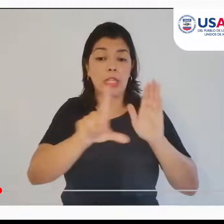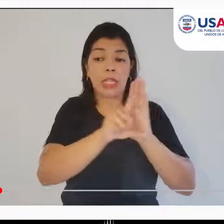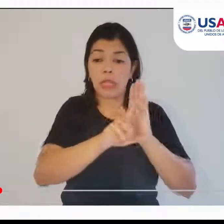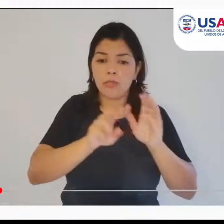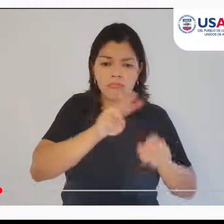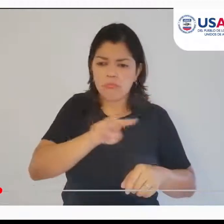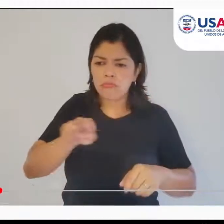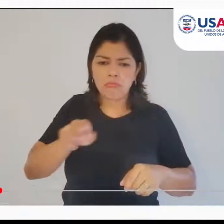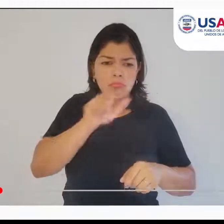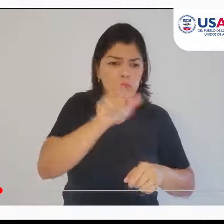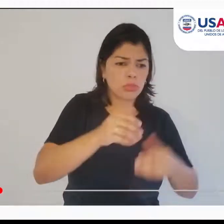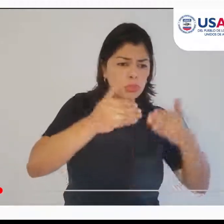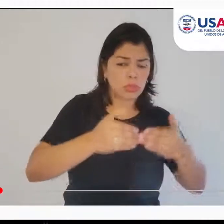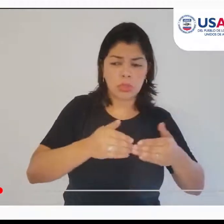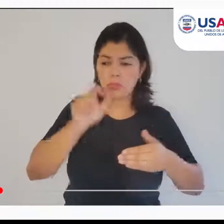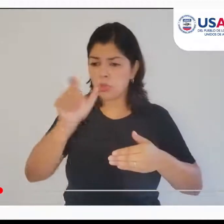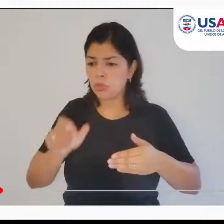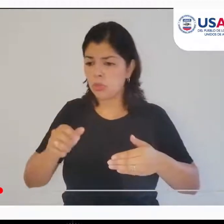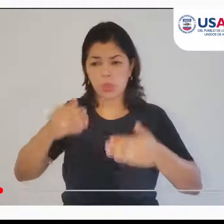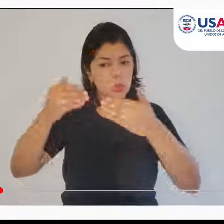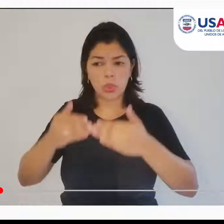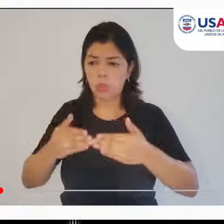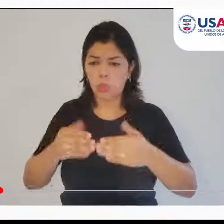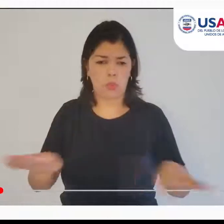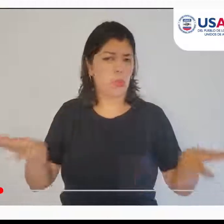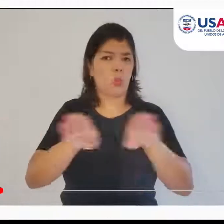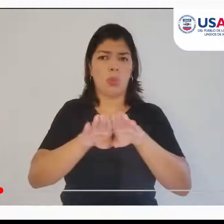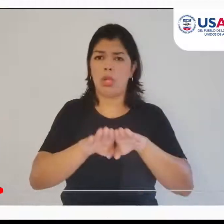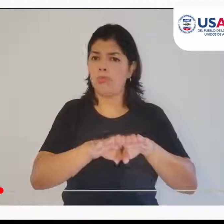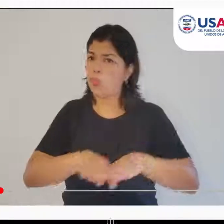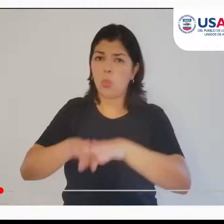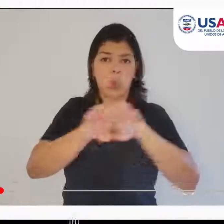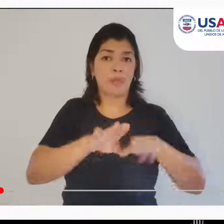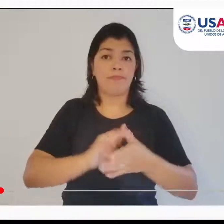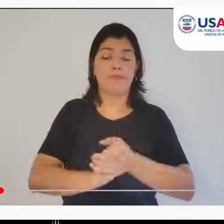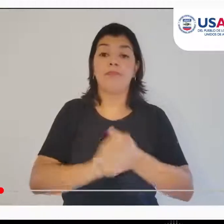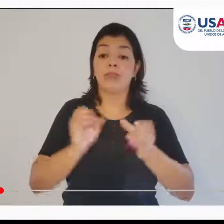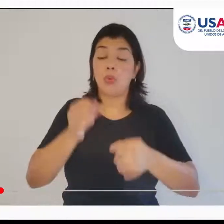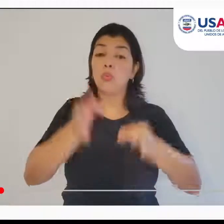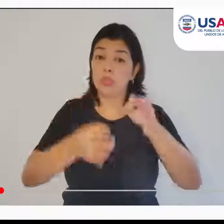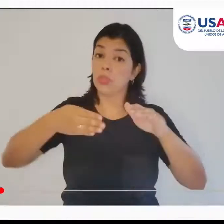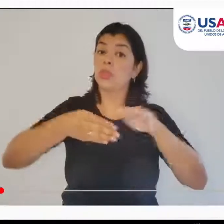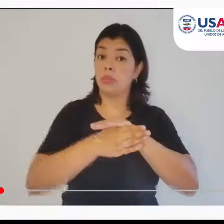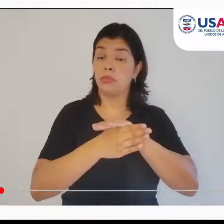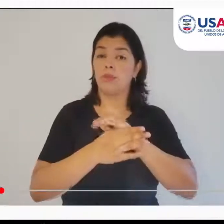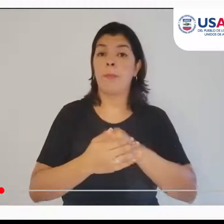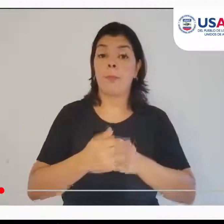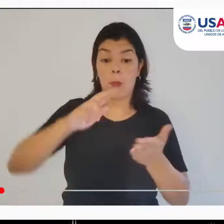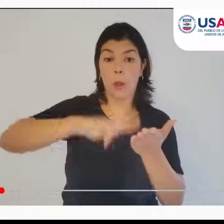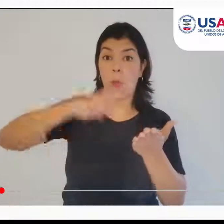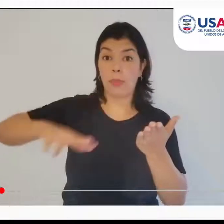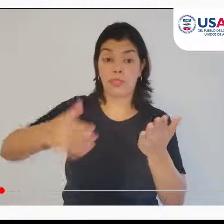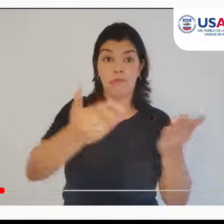ley y de la posibilidad de acceder a la justicia, ¿sí? Resulta que Colombia manifiesta que está de acuerdo con